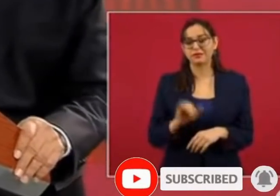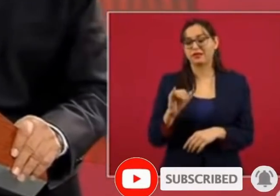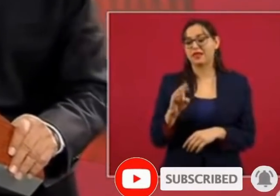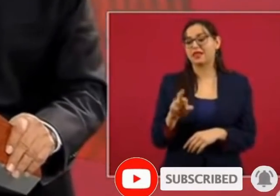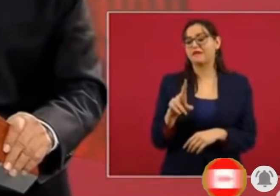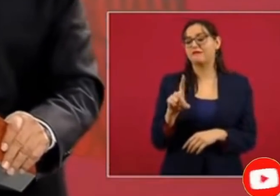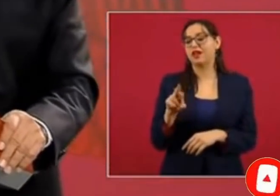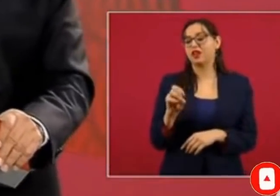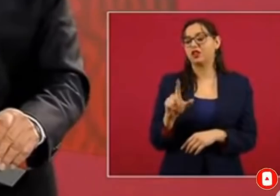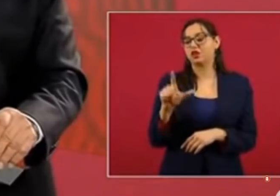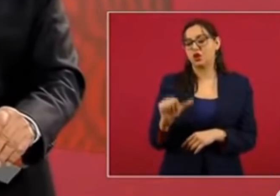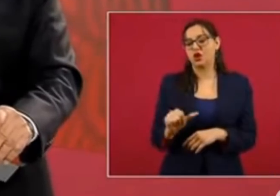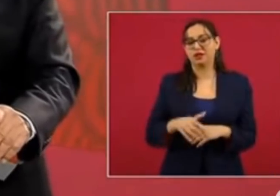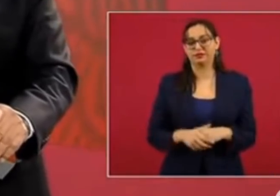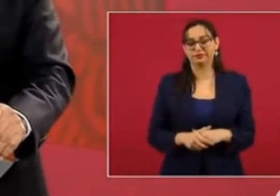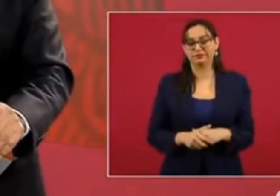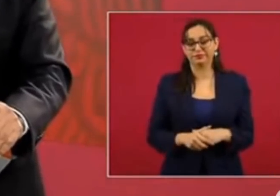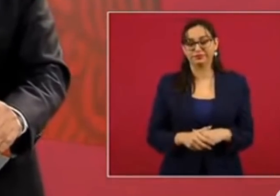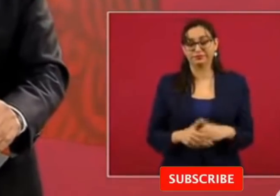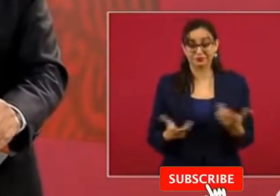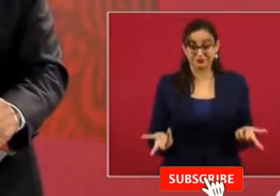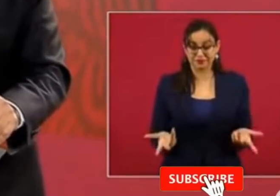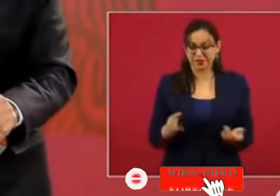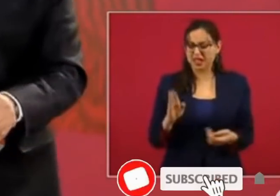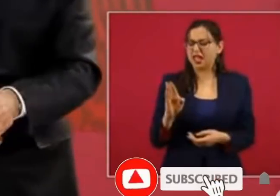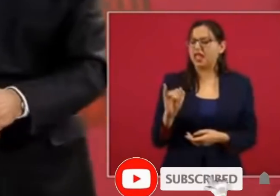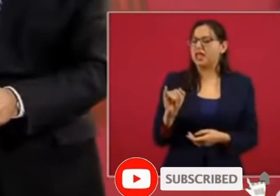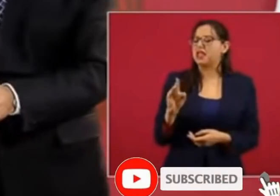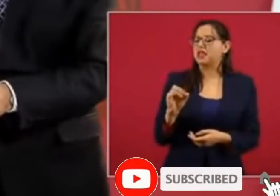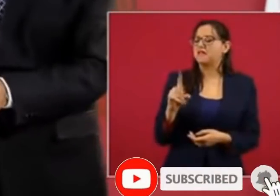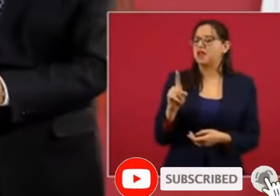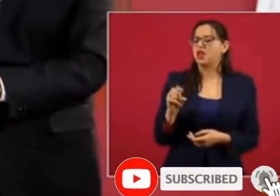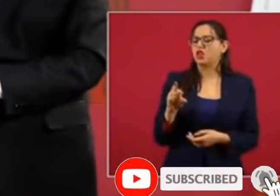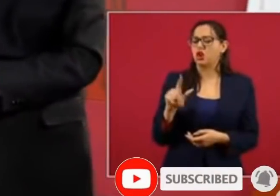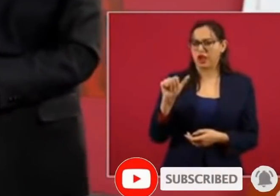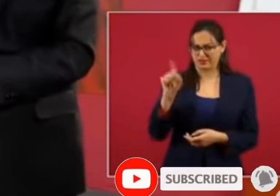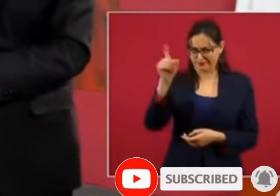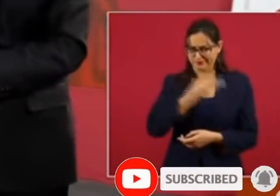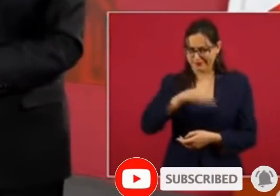Iberdrola. ¿Qué creen que hizo la empresa Iberdrola de España?